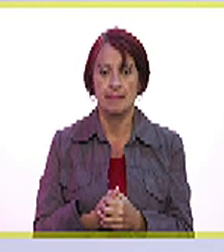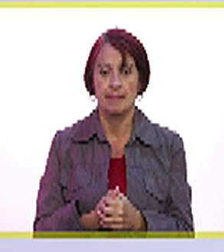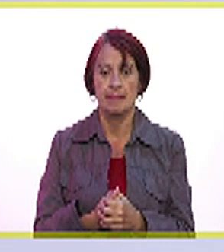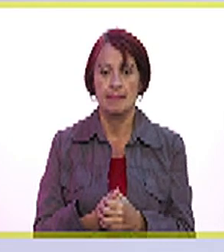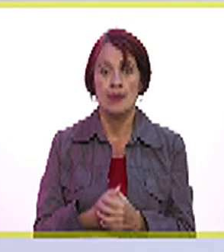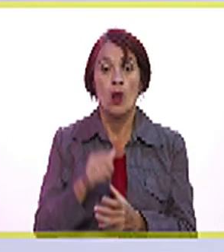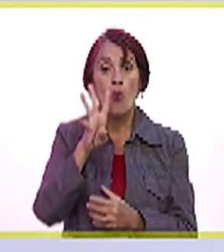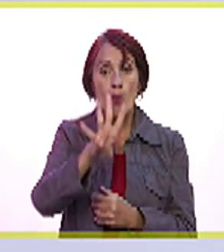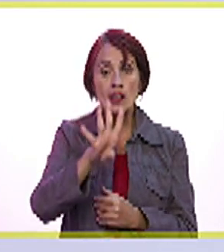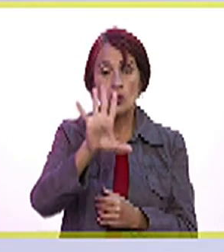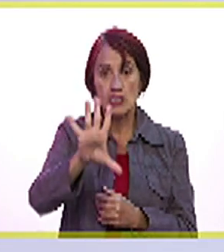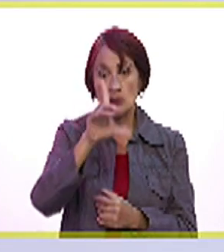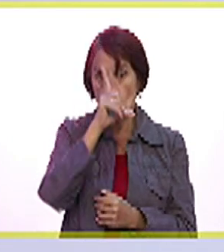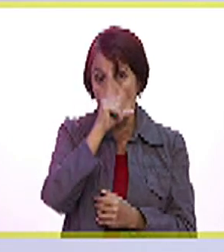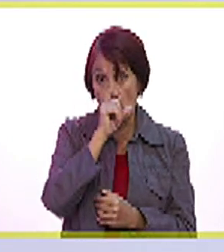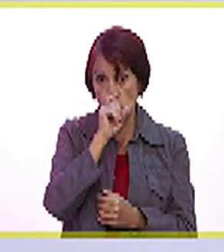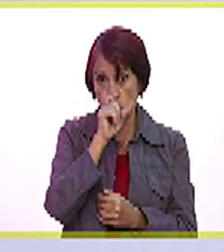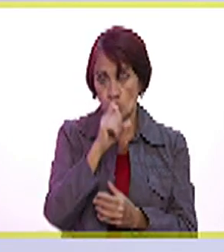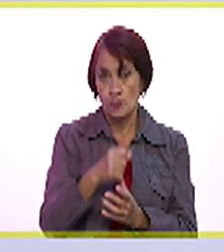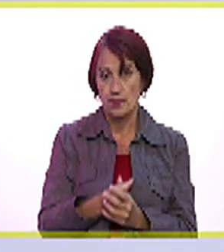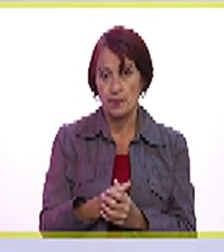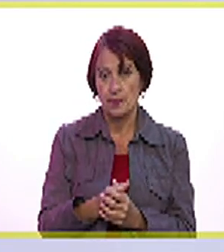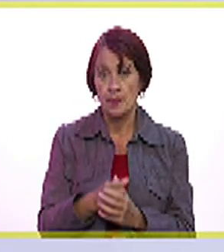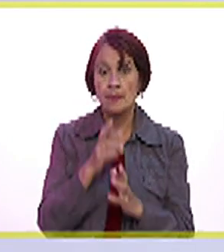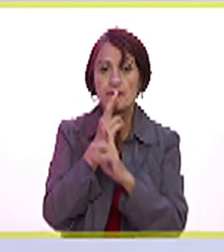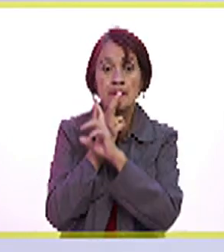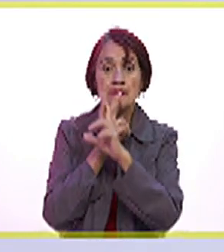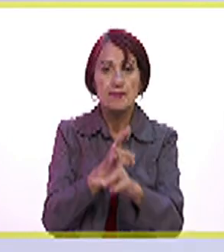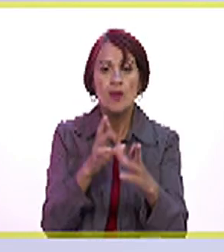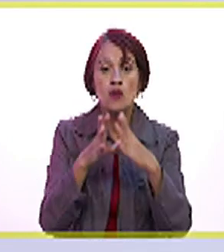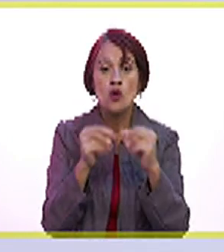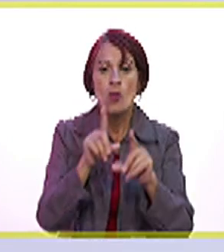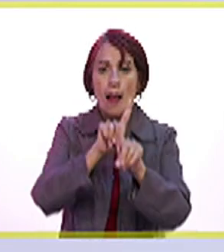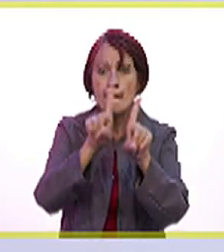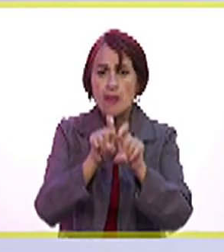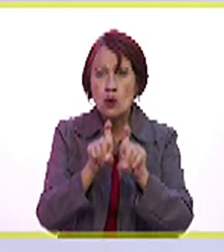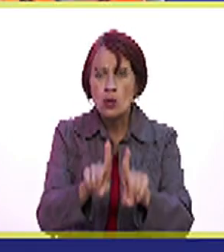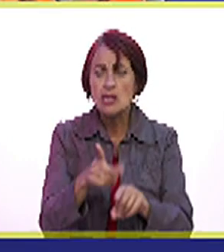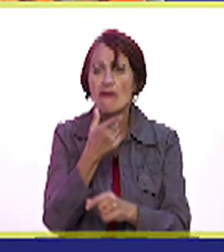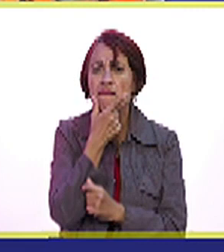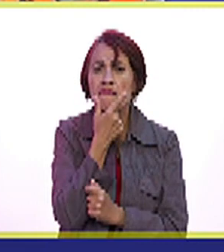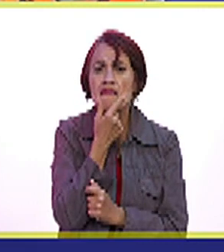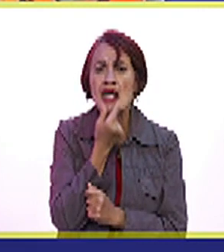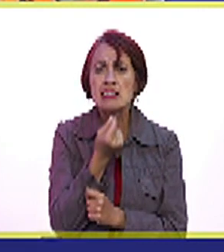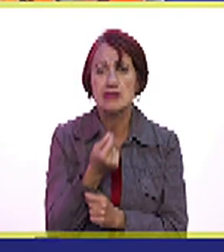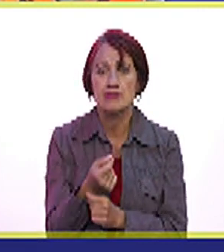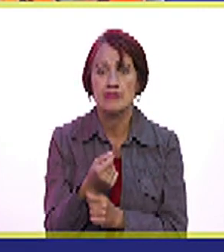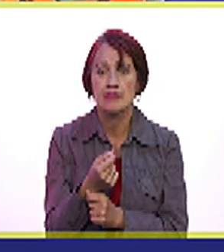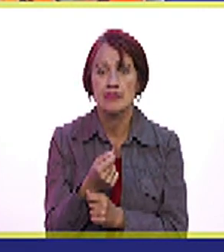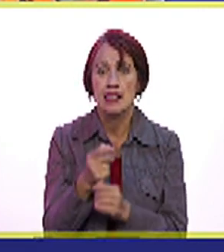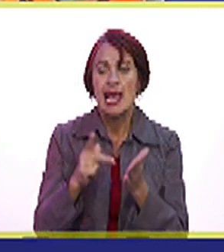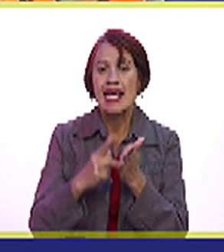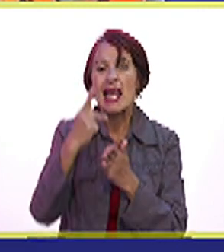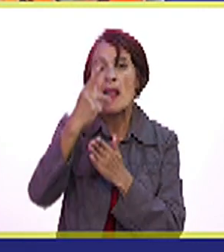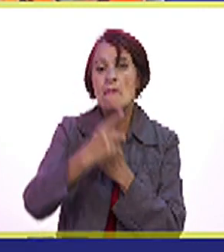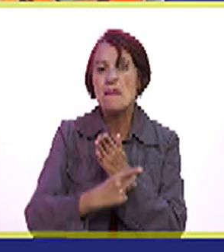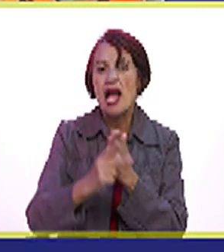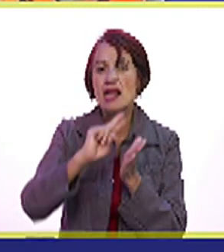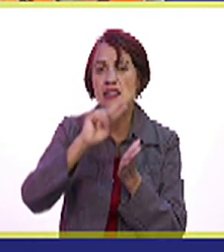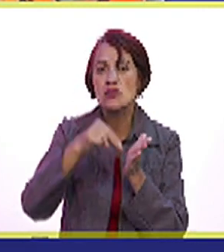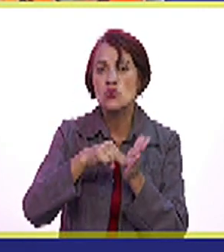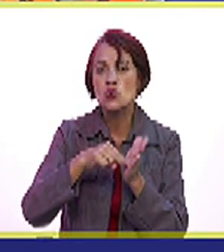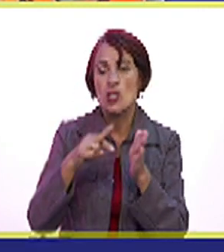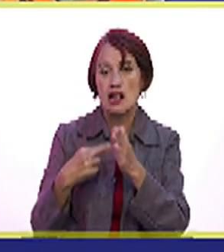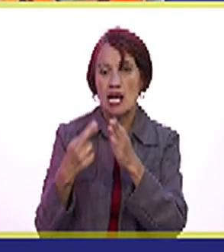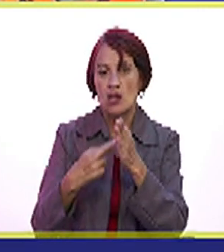Para cuarto y quinto año van a responder las siguientes preguntas. Sencillo. ¿Qué es el Plan Nacional de Recreación para el Buen